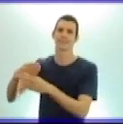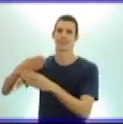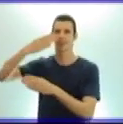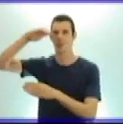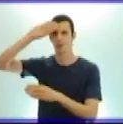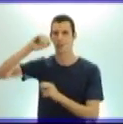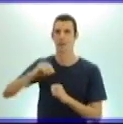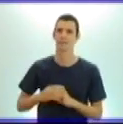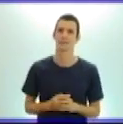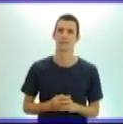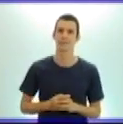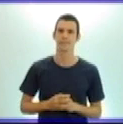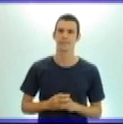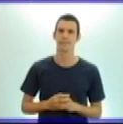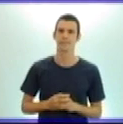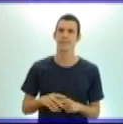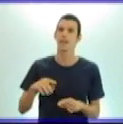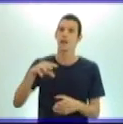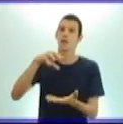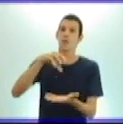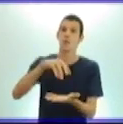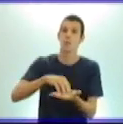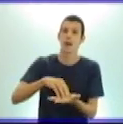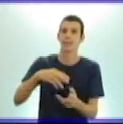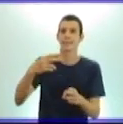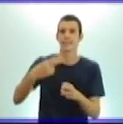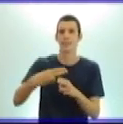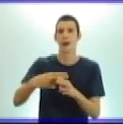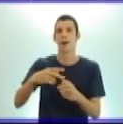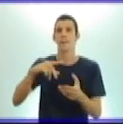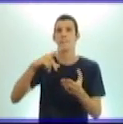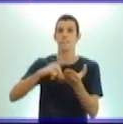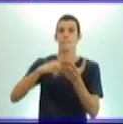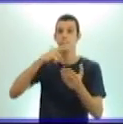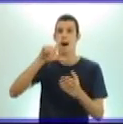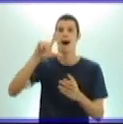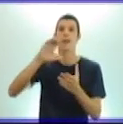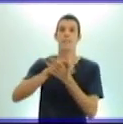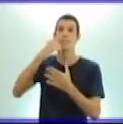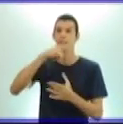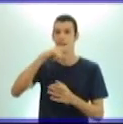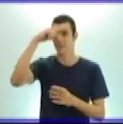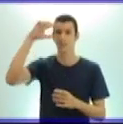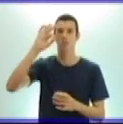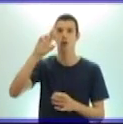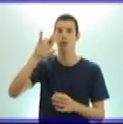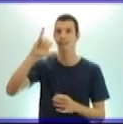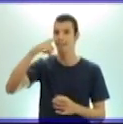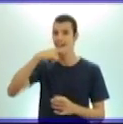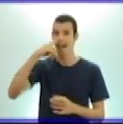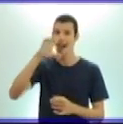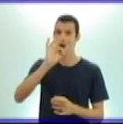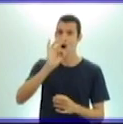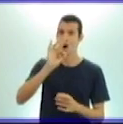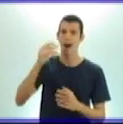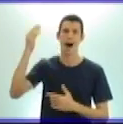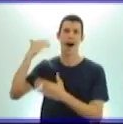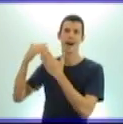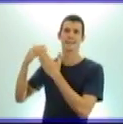Palma Soriano, también en Santiago de Cuba. Y Puerto